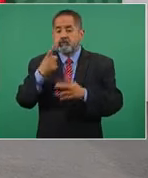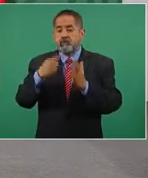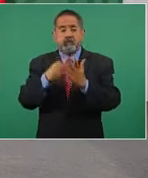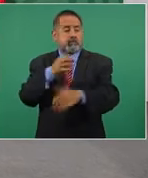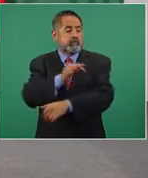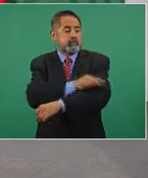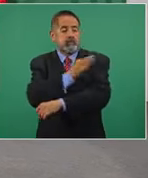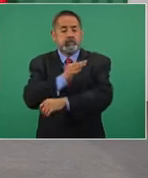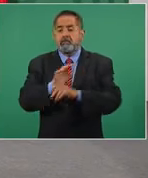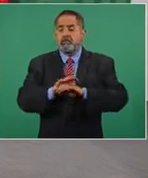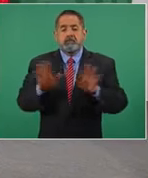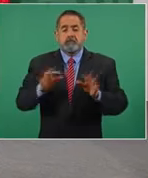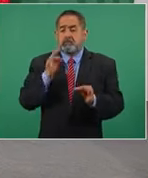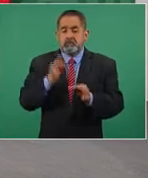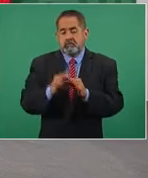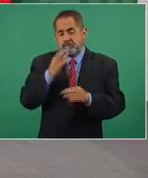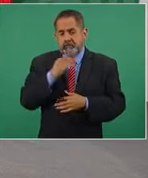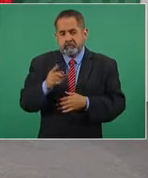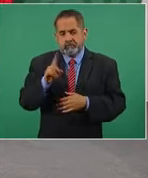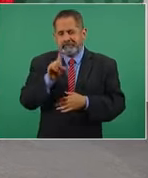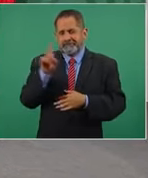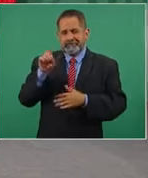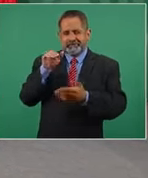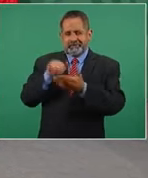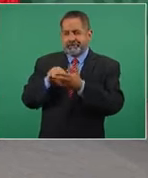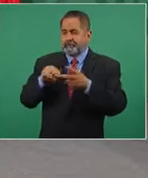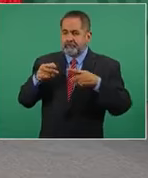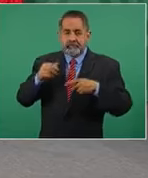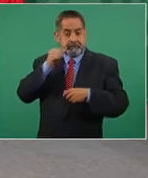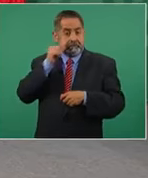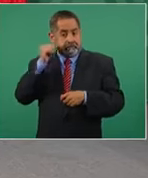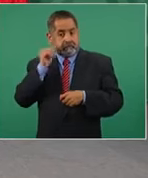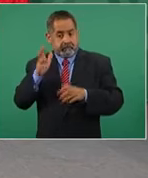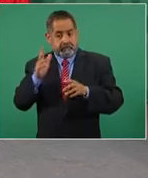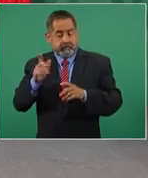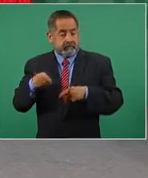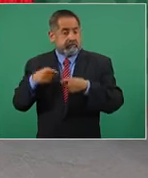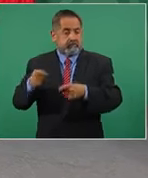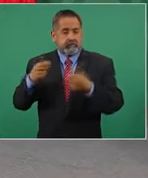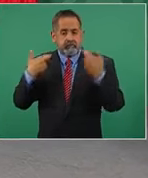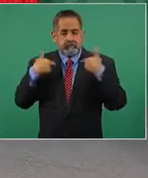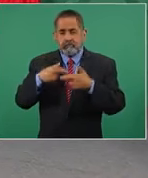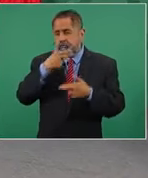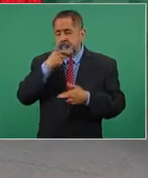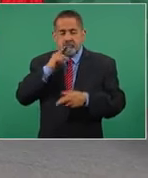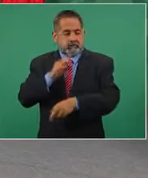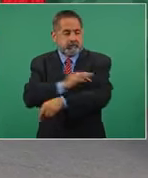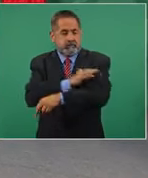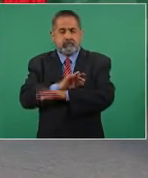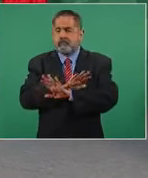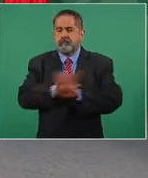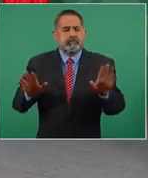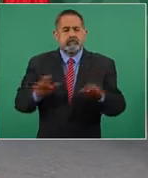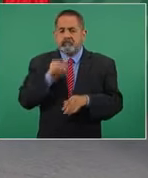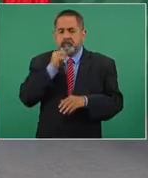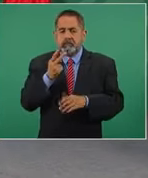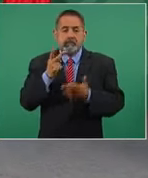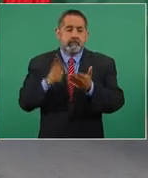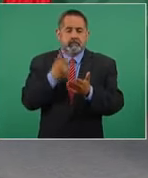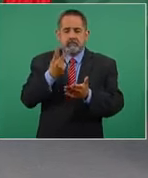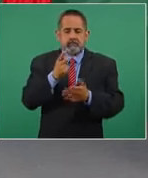dosis. Esos 100 mil que se vacunaron ayer, maestros, maestras, ya no van a necesitar la